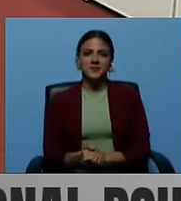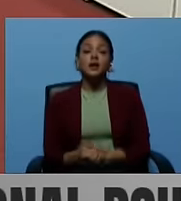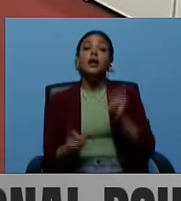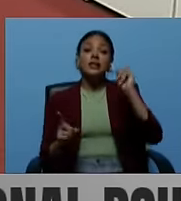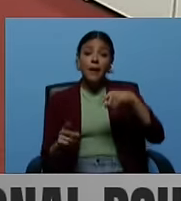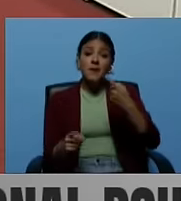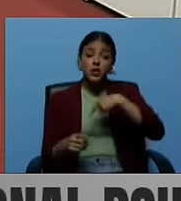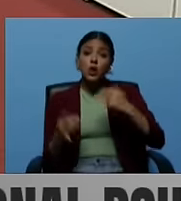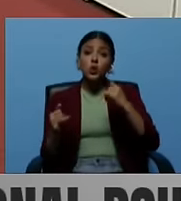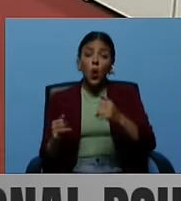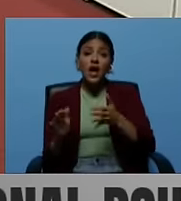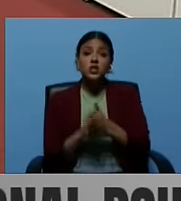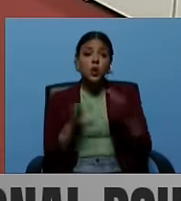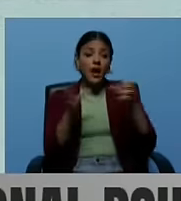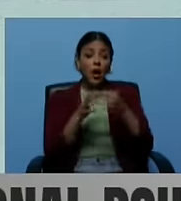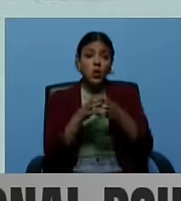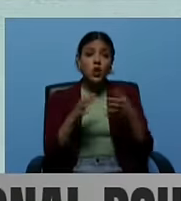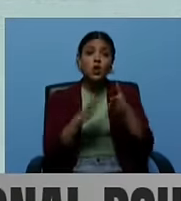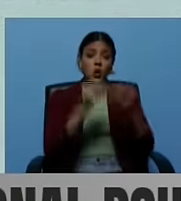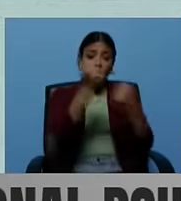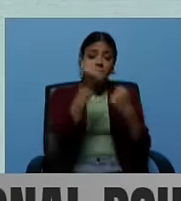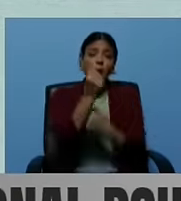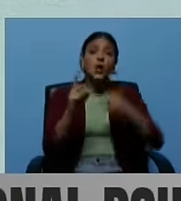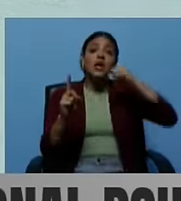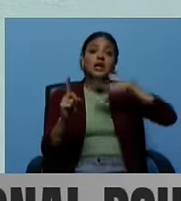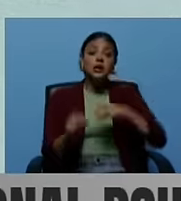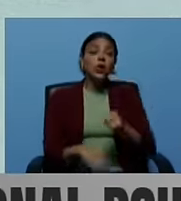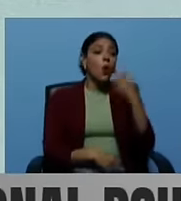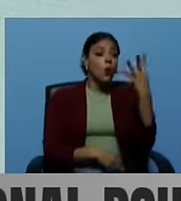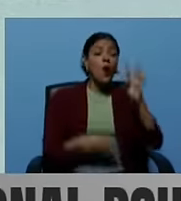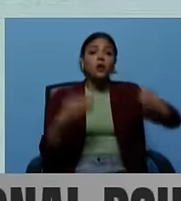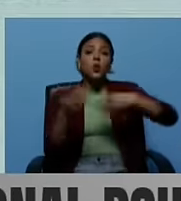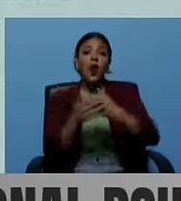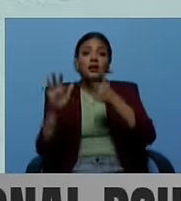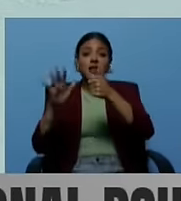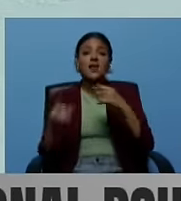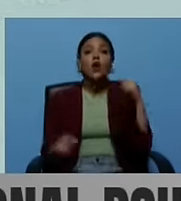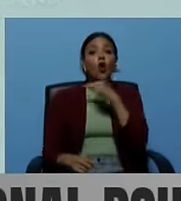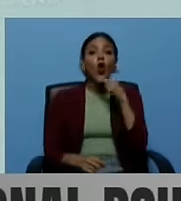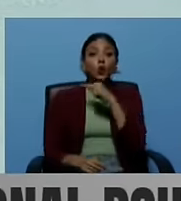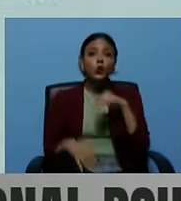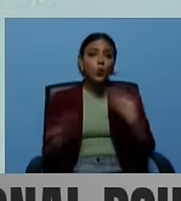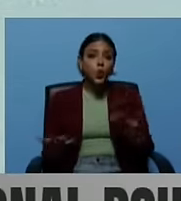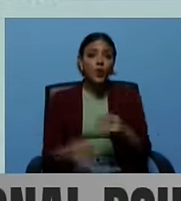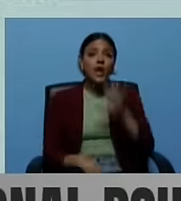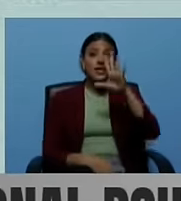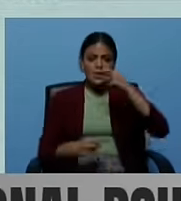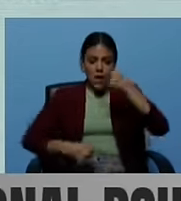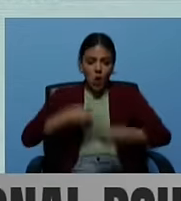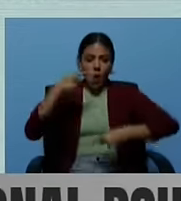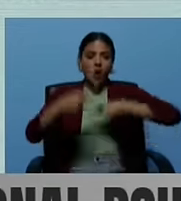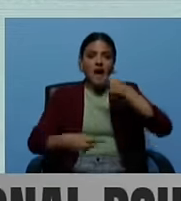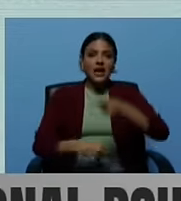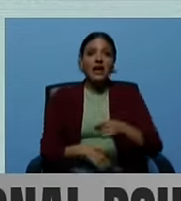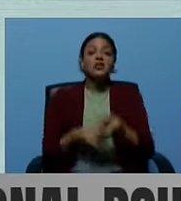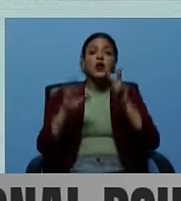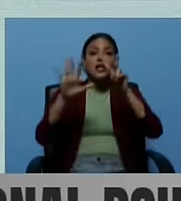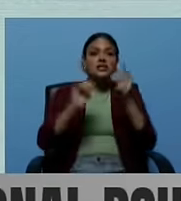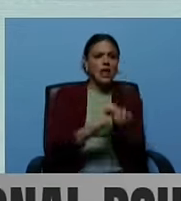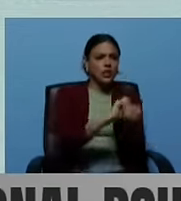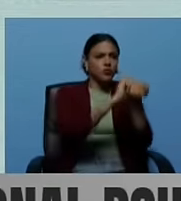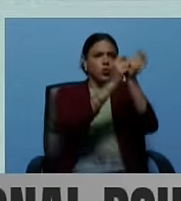el Congreso del Bloque Histórico del 4 al 6 de octubre. Las 5 generaciones y las 7 T.